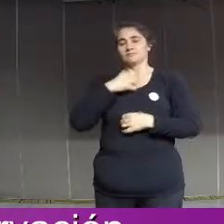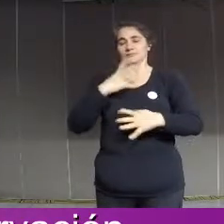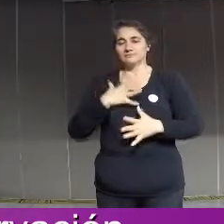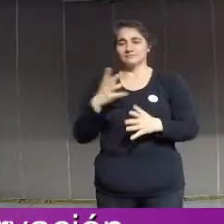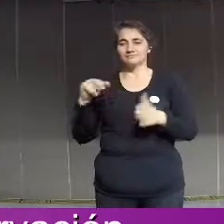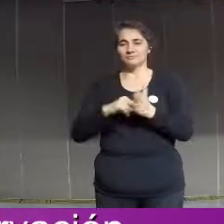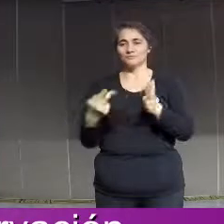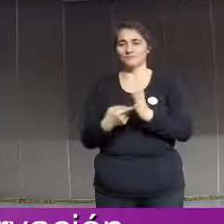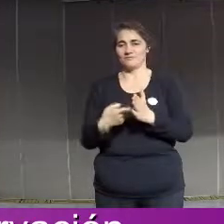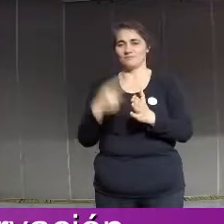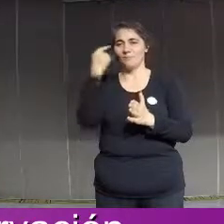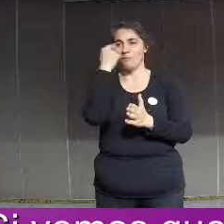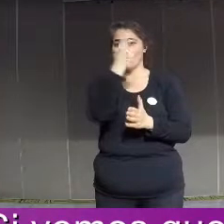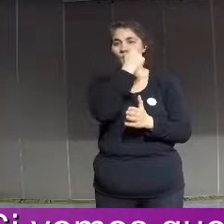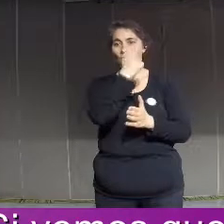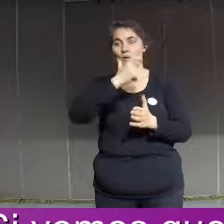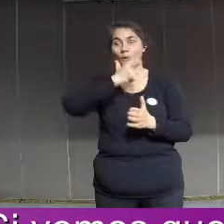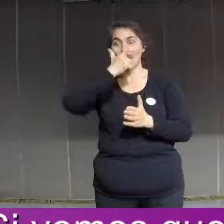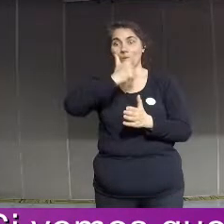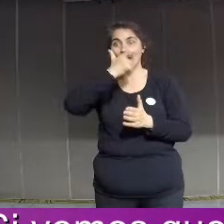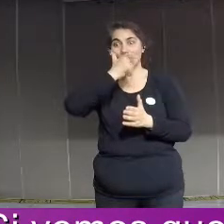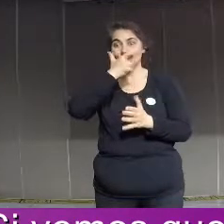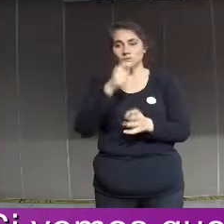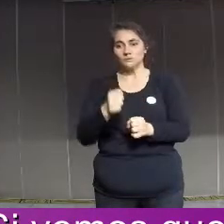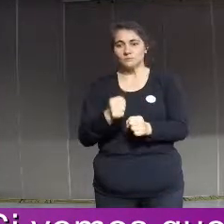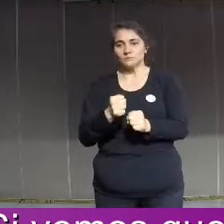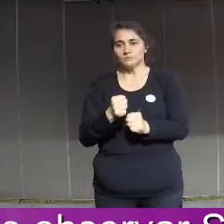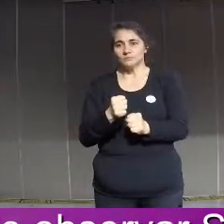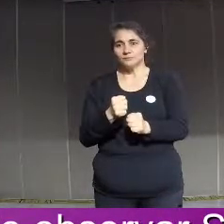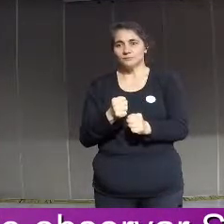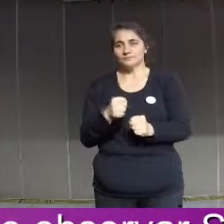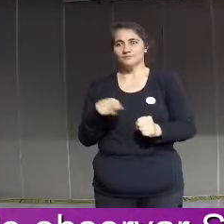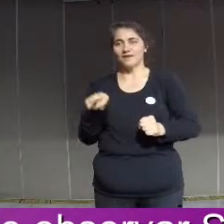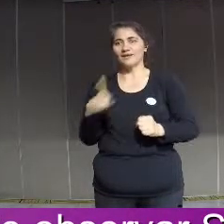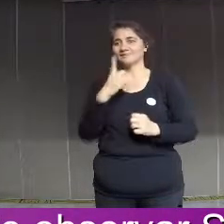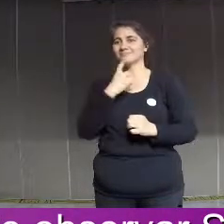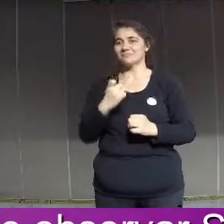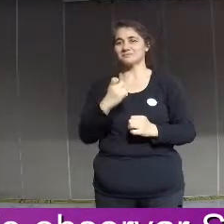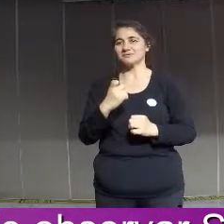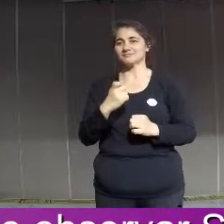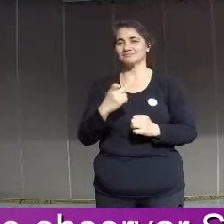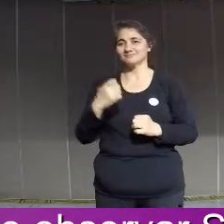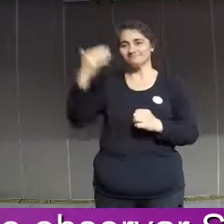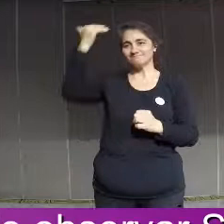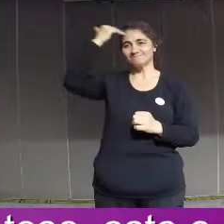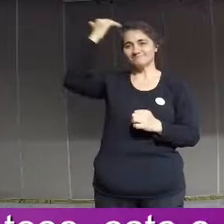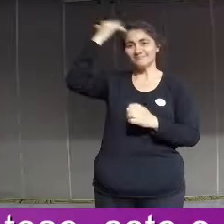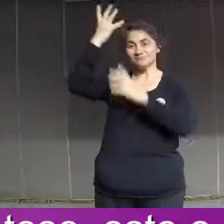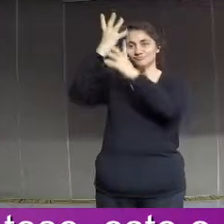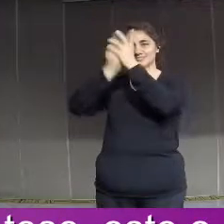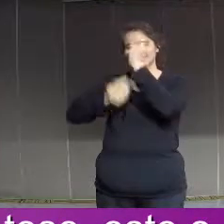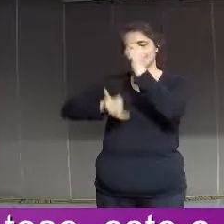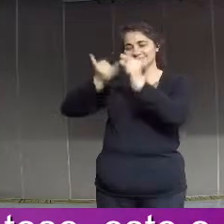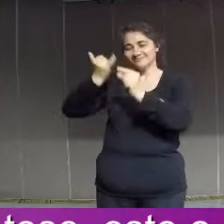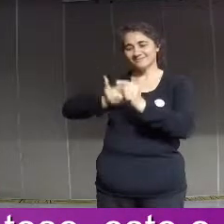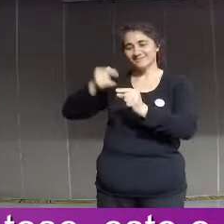se le ponen los ojos colorados, o aumenta el tono cuando come, bueno, esa es una observación clínica de la sintomatología del paciente que a